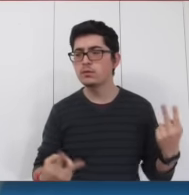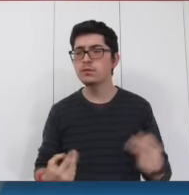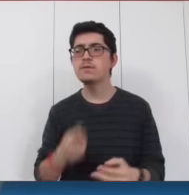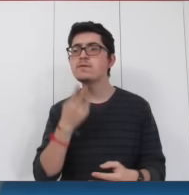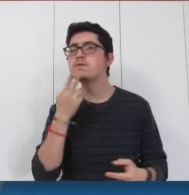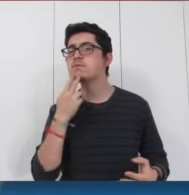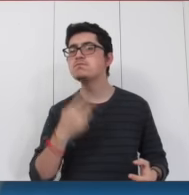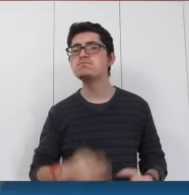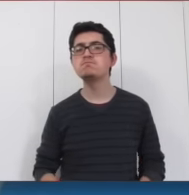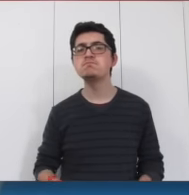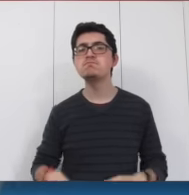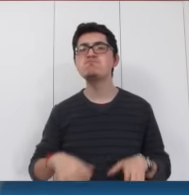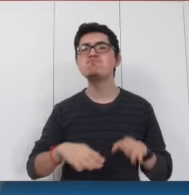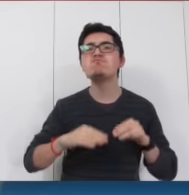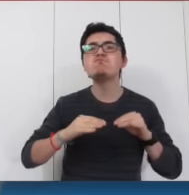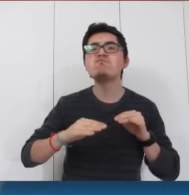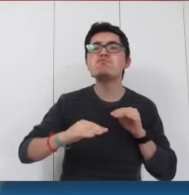como en una vida bastante